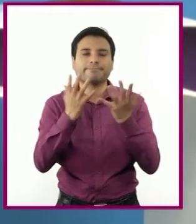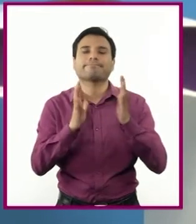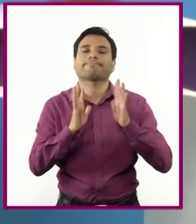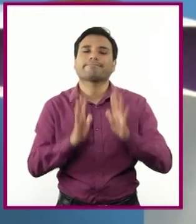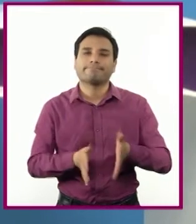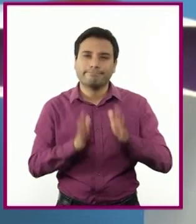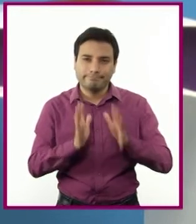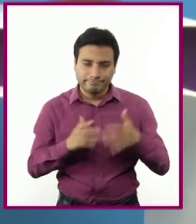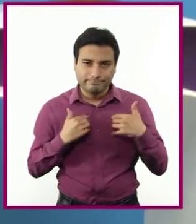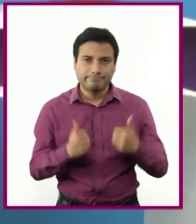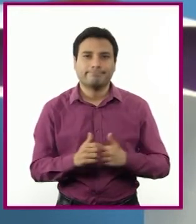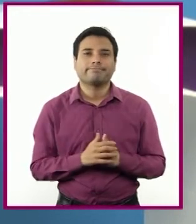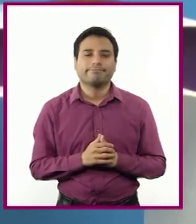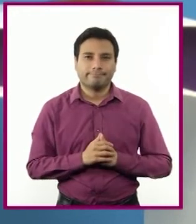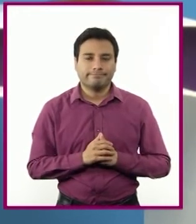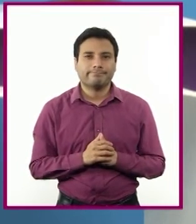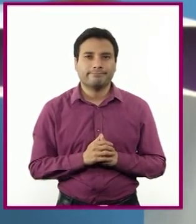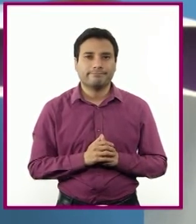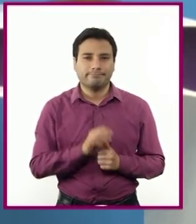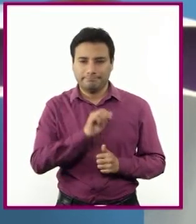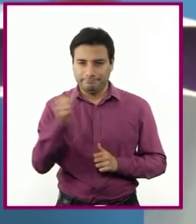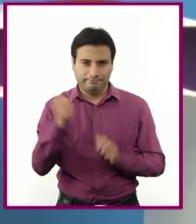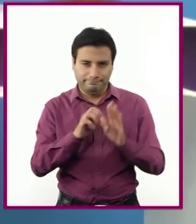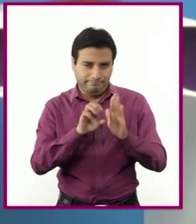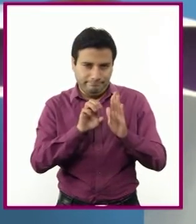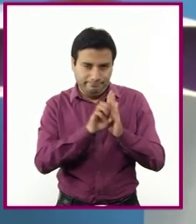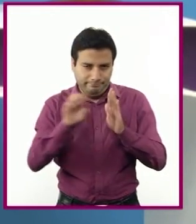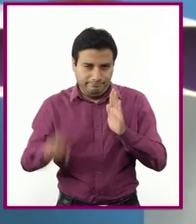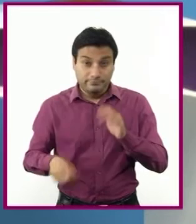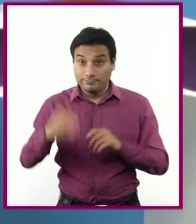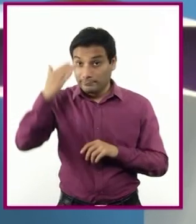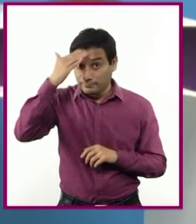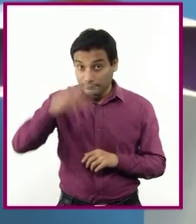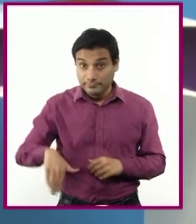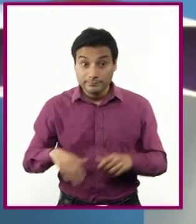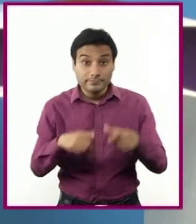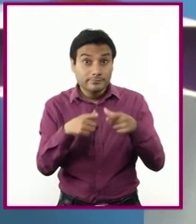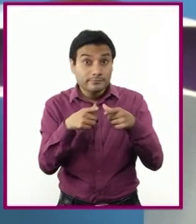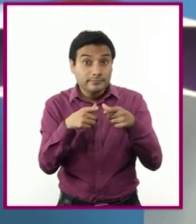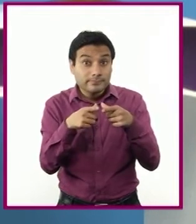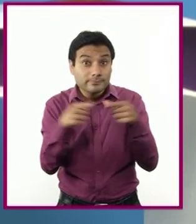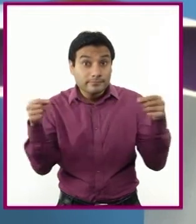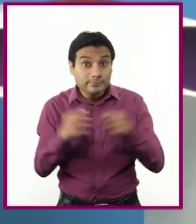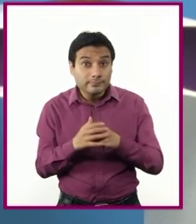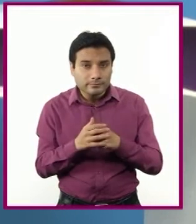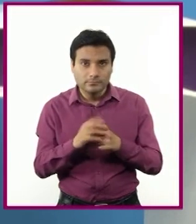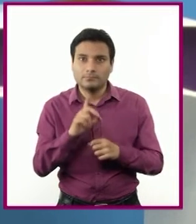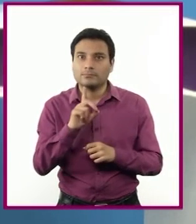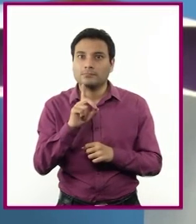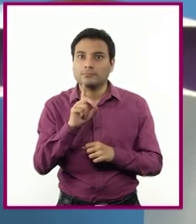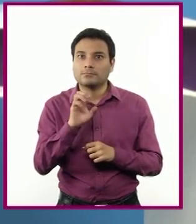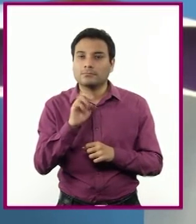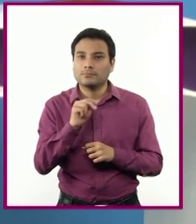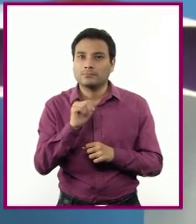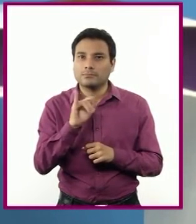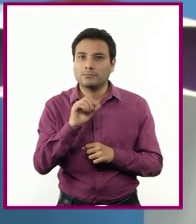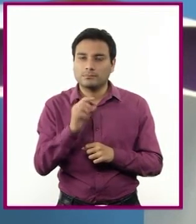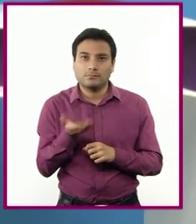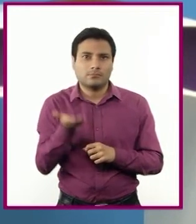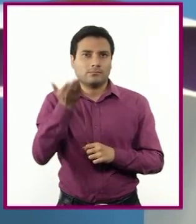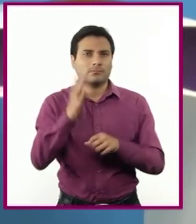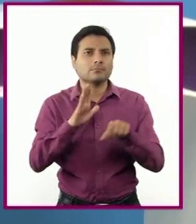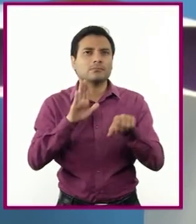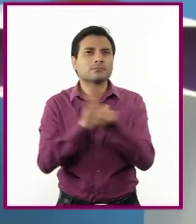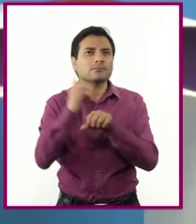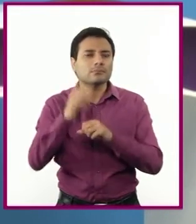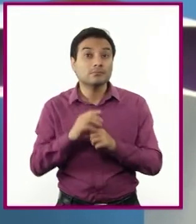extensión territorial. En otro ejemplo, ¿sabías que Japón tiene una muy alta densidad de población debido a